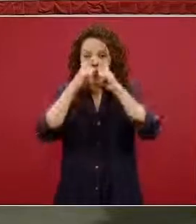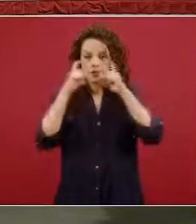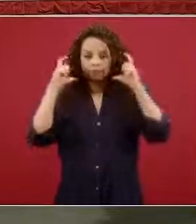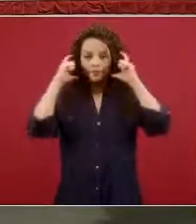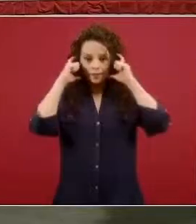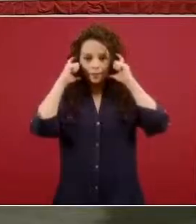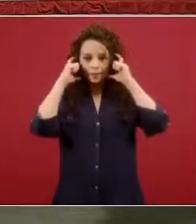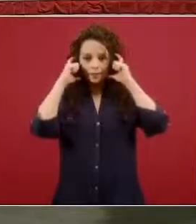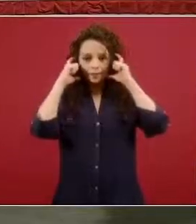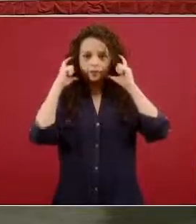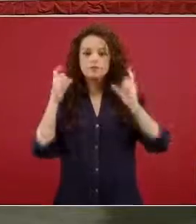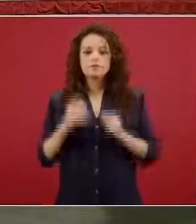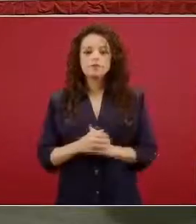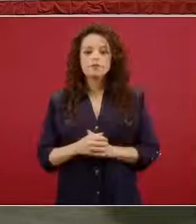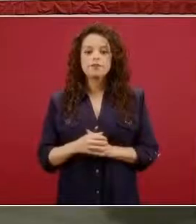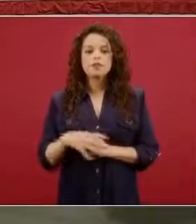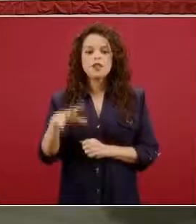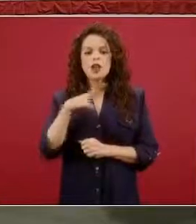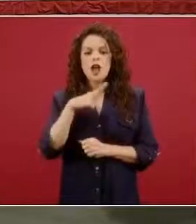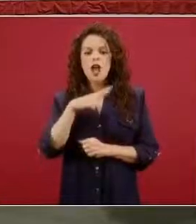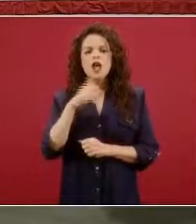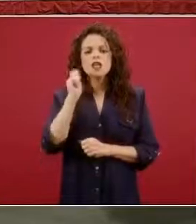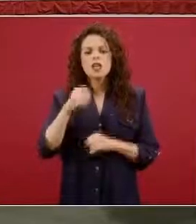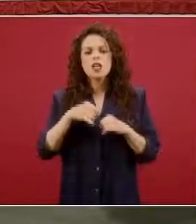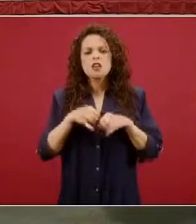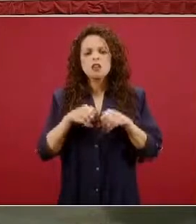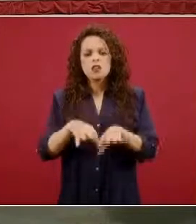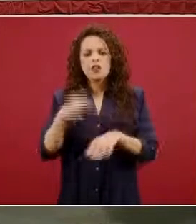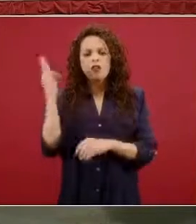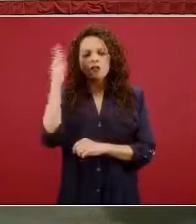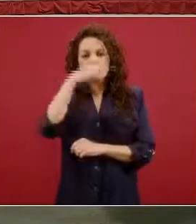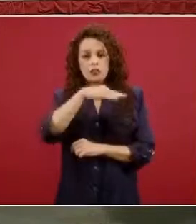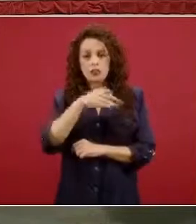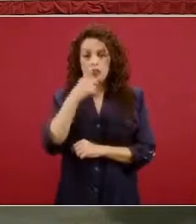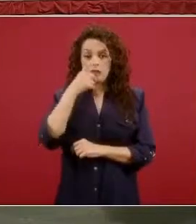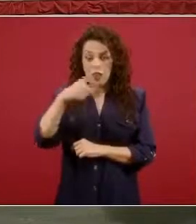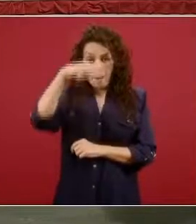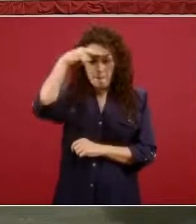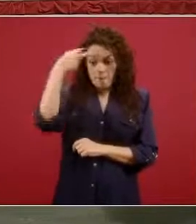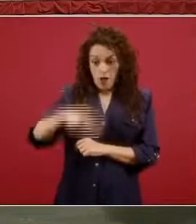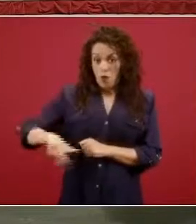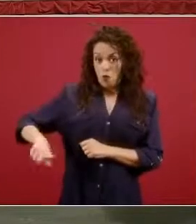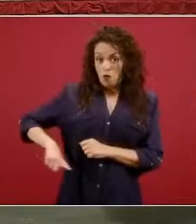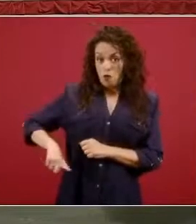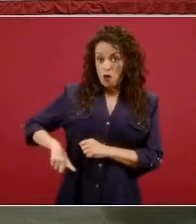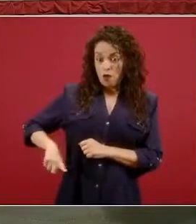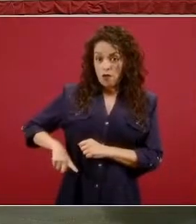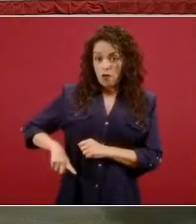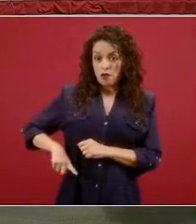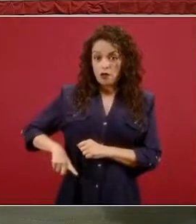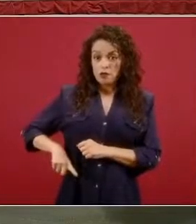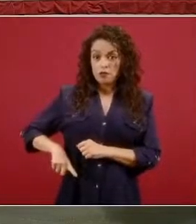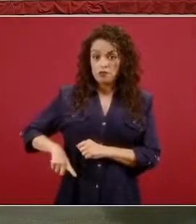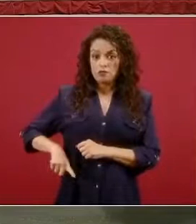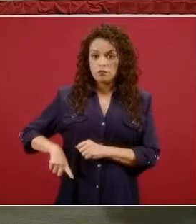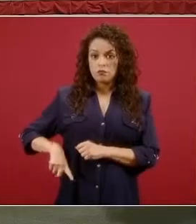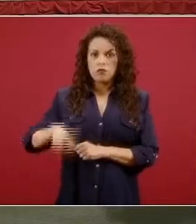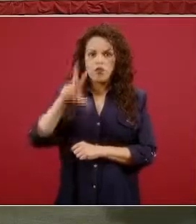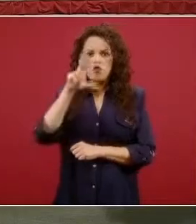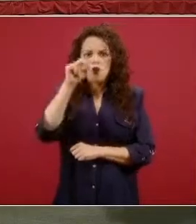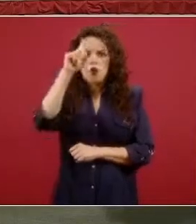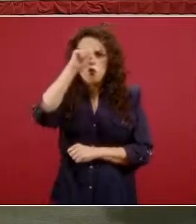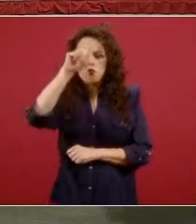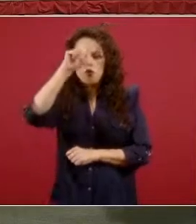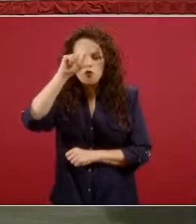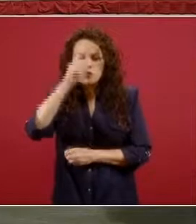señalamiento falso de que el gobierno mexicano no ha recomendado el uso de cubrebocas o